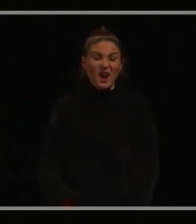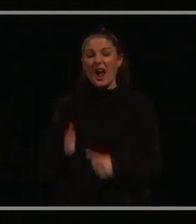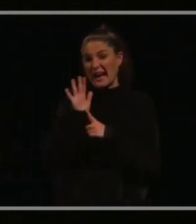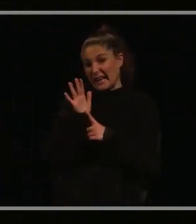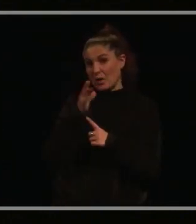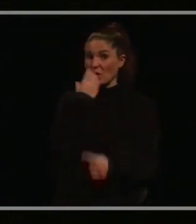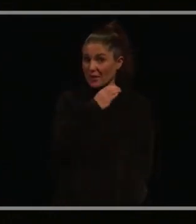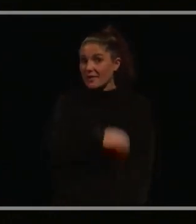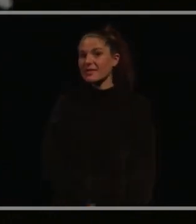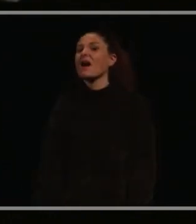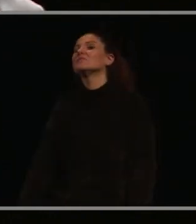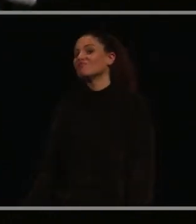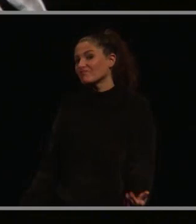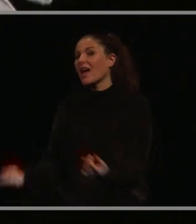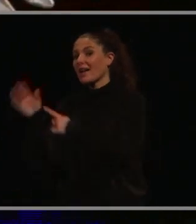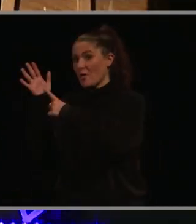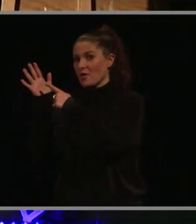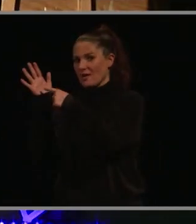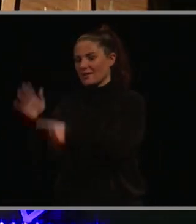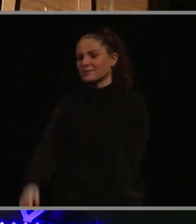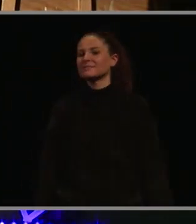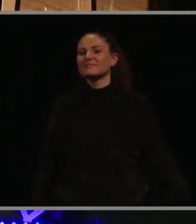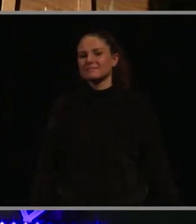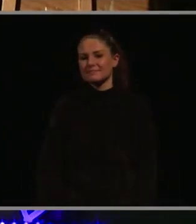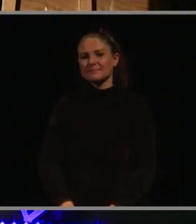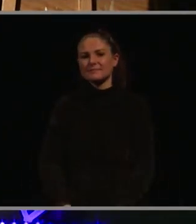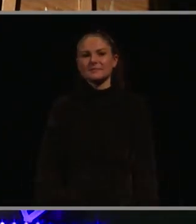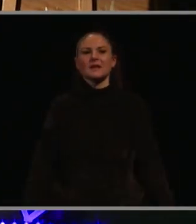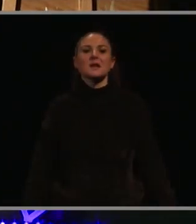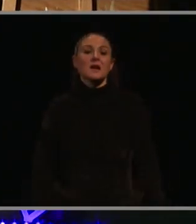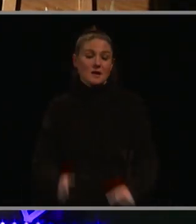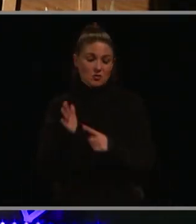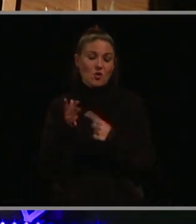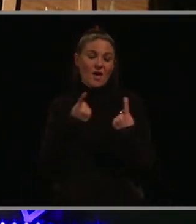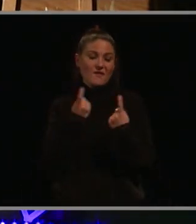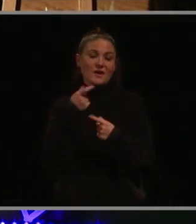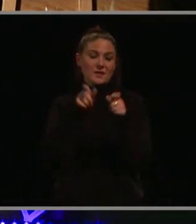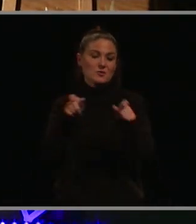Neurociencia, neurona. Lo que le hace falta mucho por... Me callo.